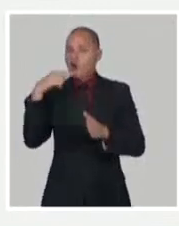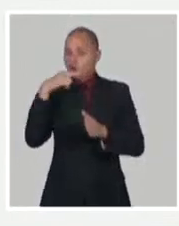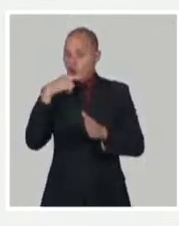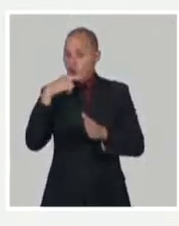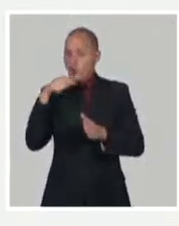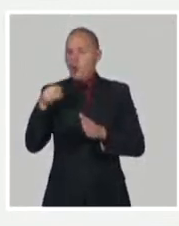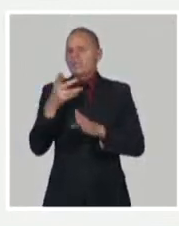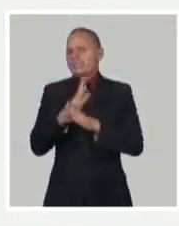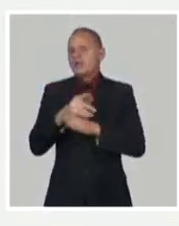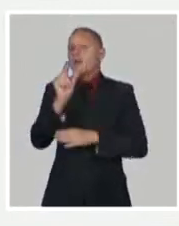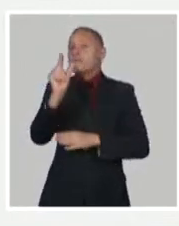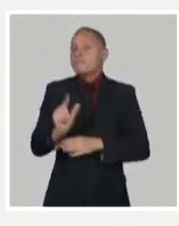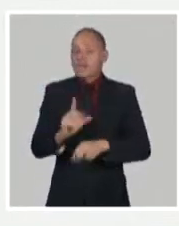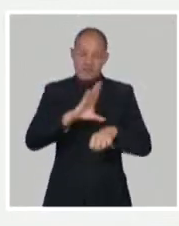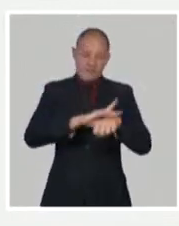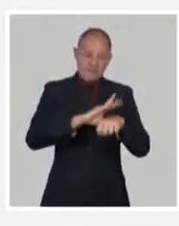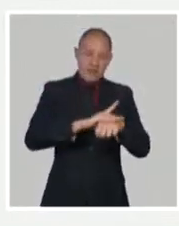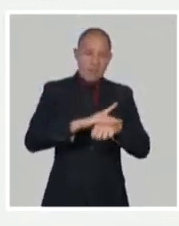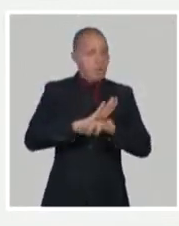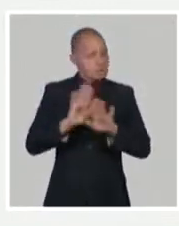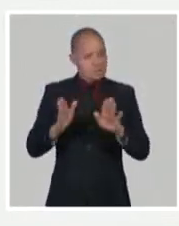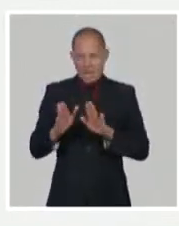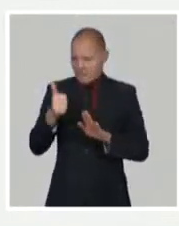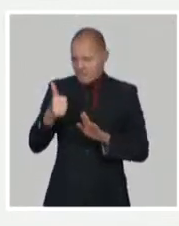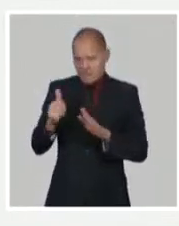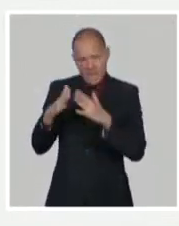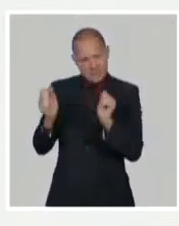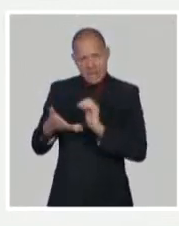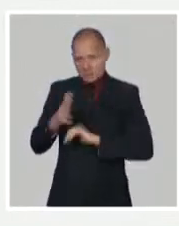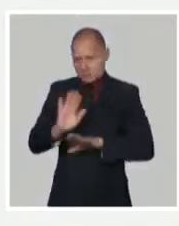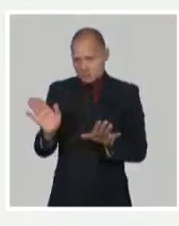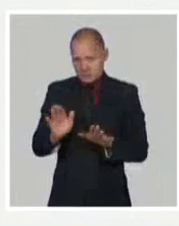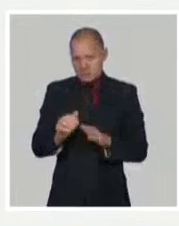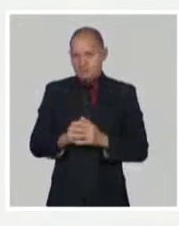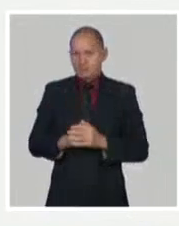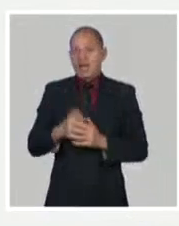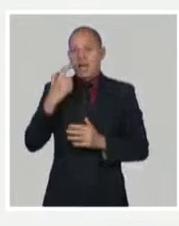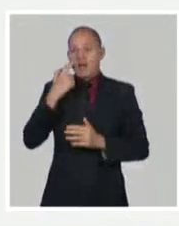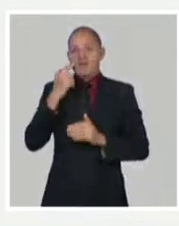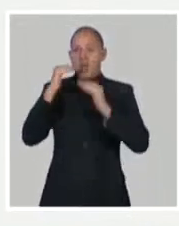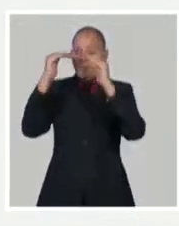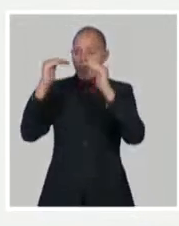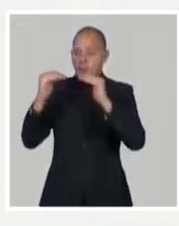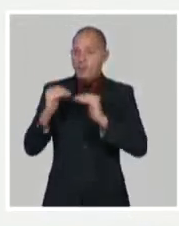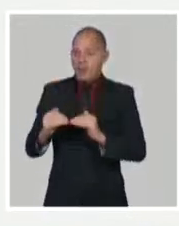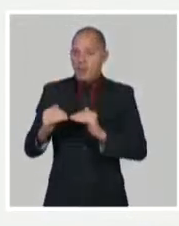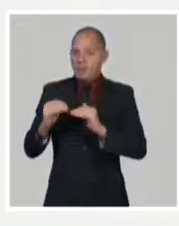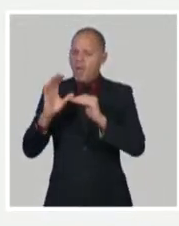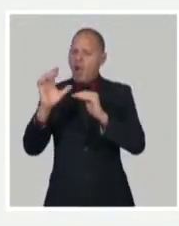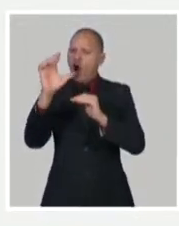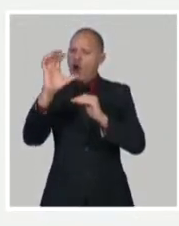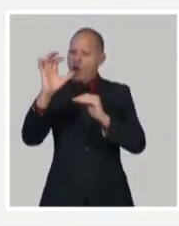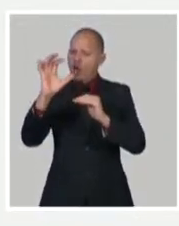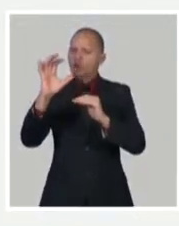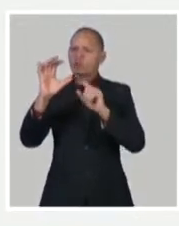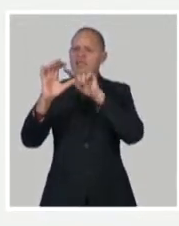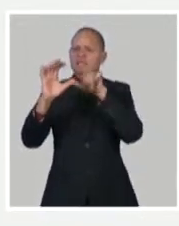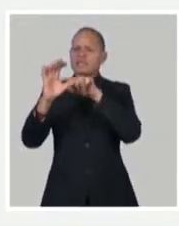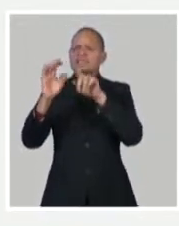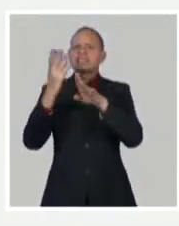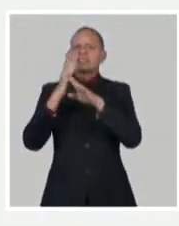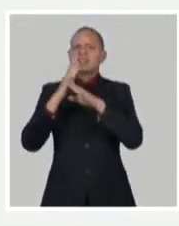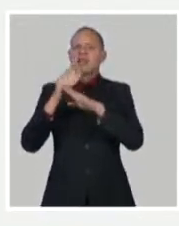convalecientes, subrayado en el círculo rojo los que mejor tienen capacidad de inhibir la llave. Y aquí en la próxima